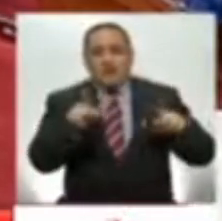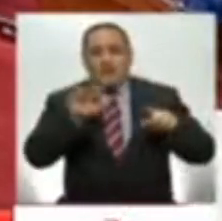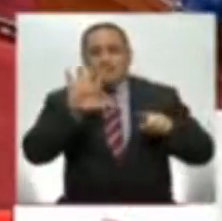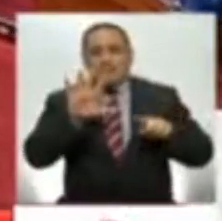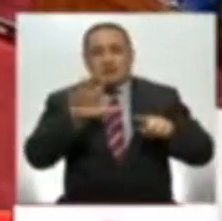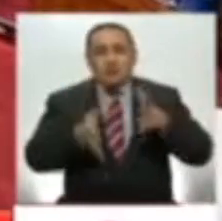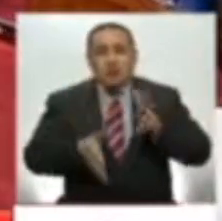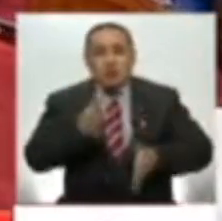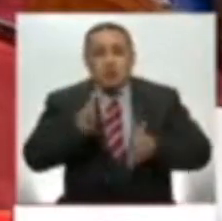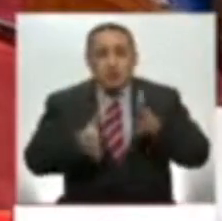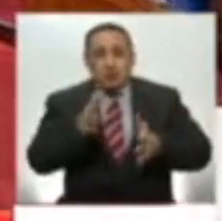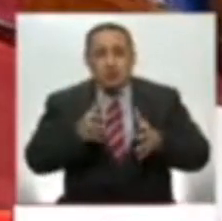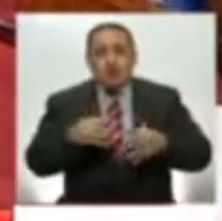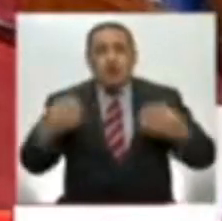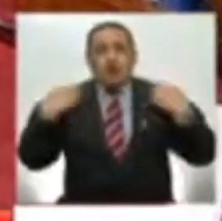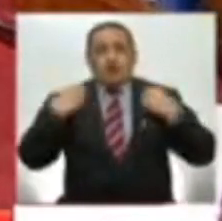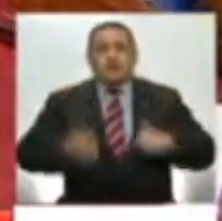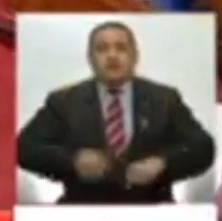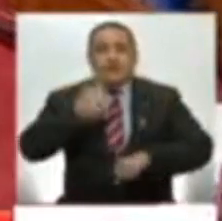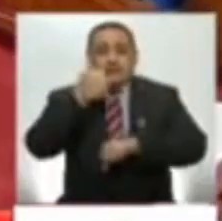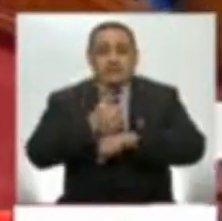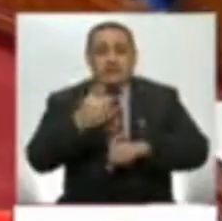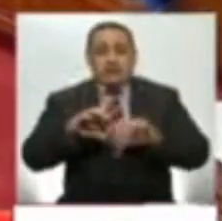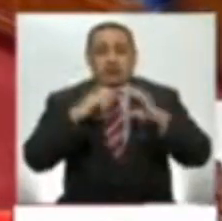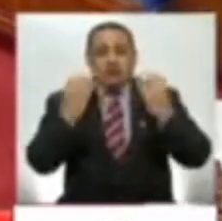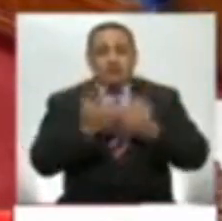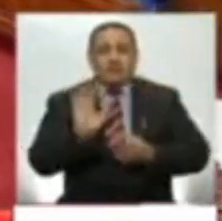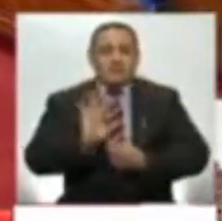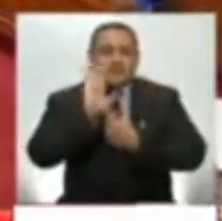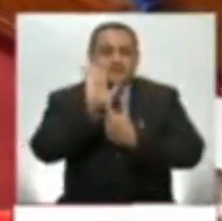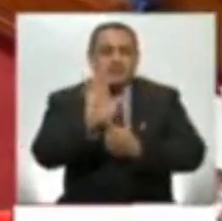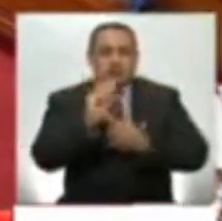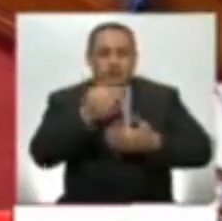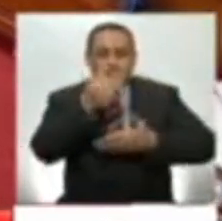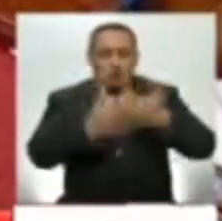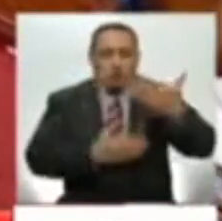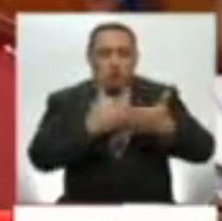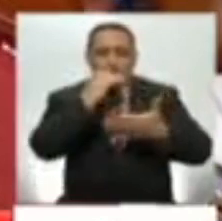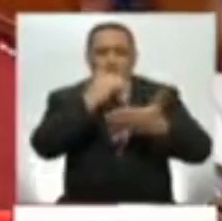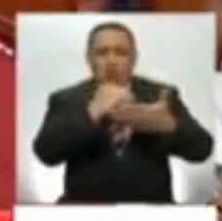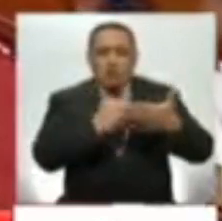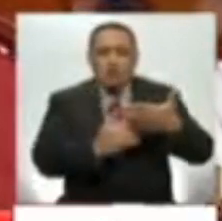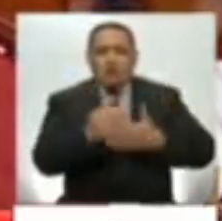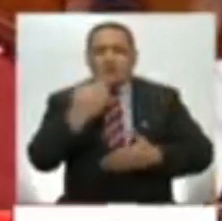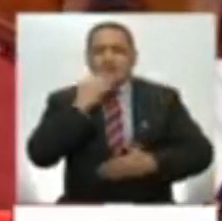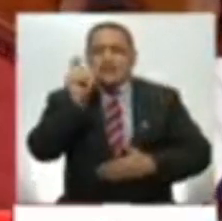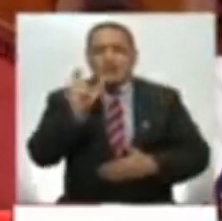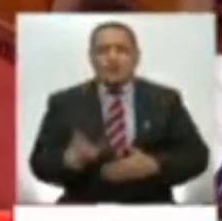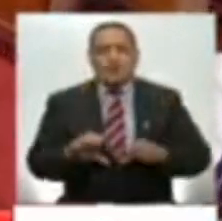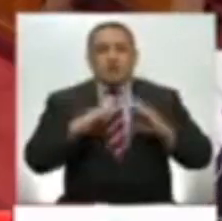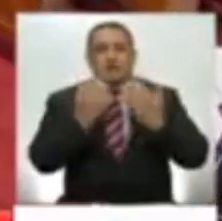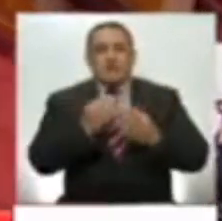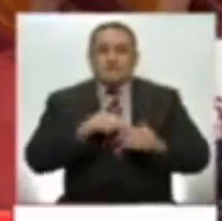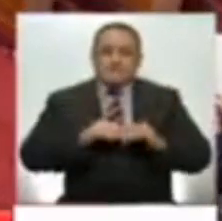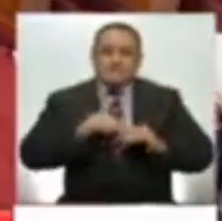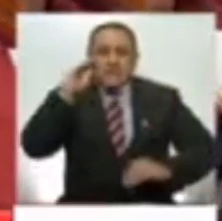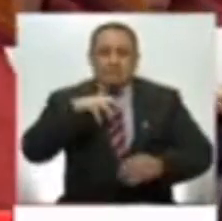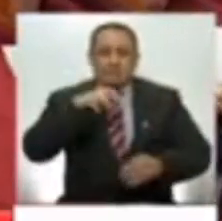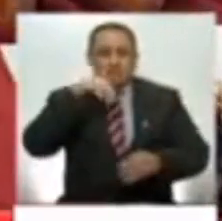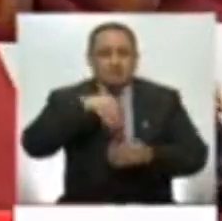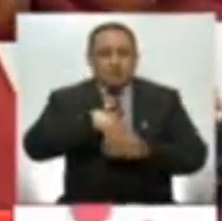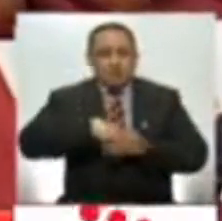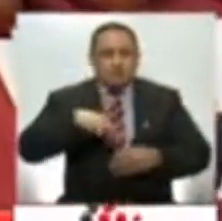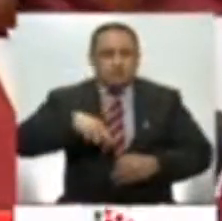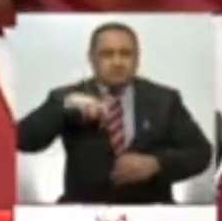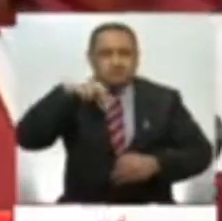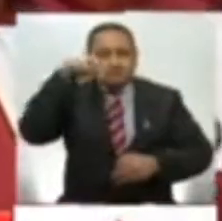5 de julio, la Oficialía Mayor del Congreso mandará publicar un comunicado con el nombre del congresista con mayor votación preferencial dentro